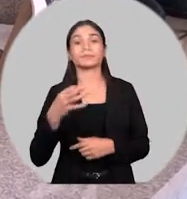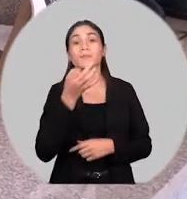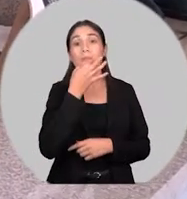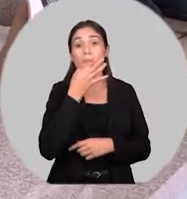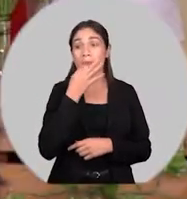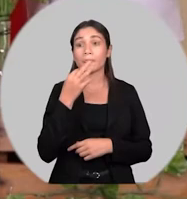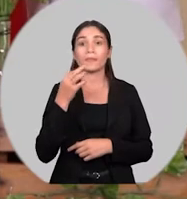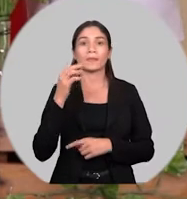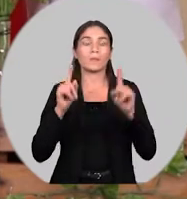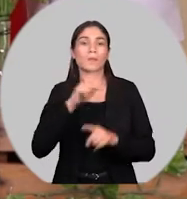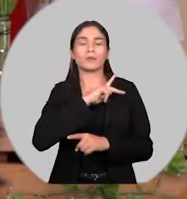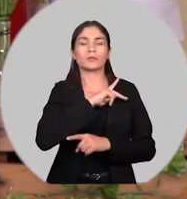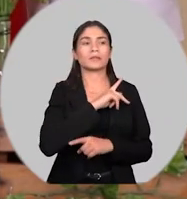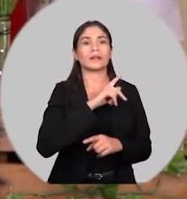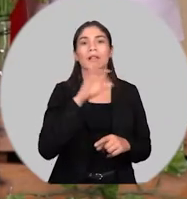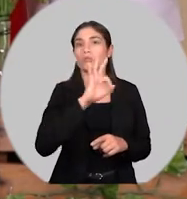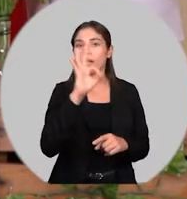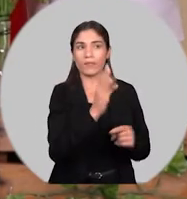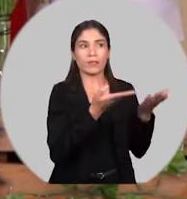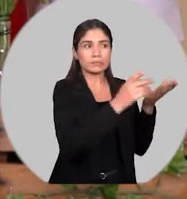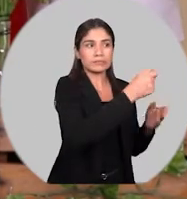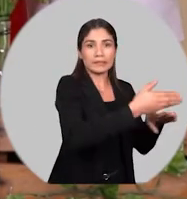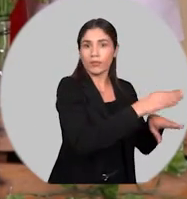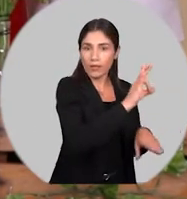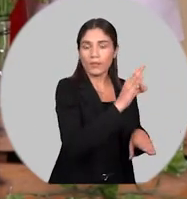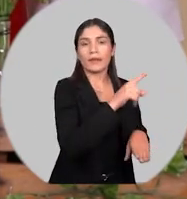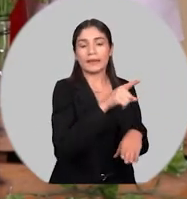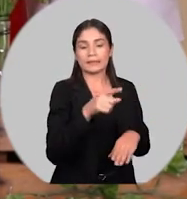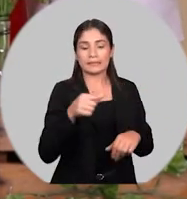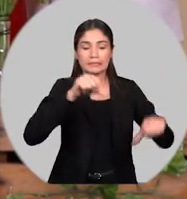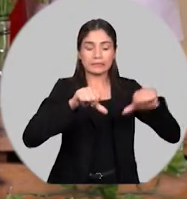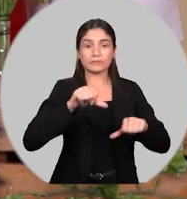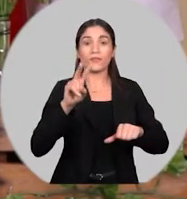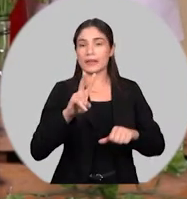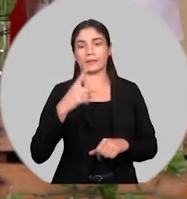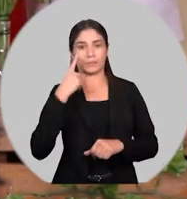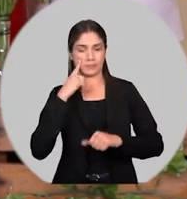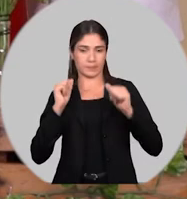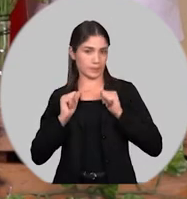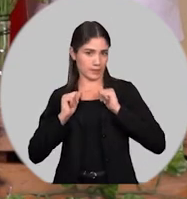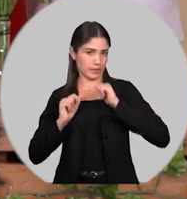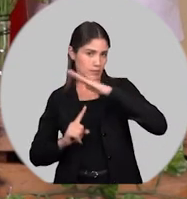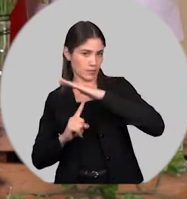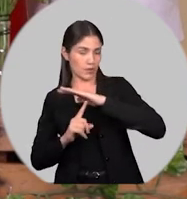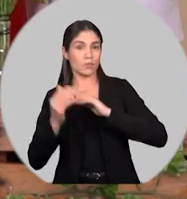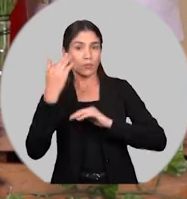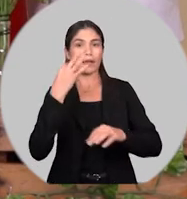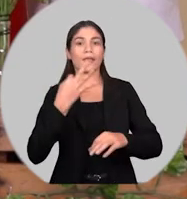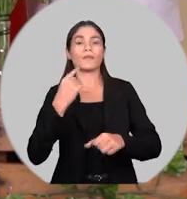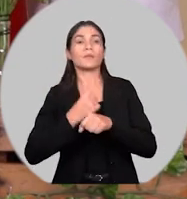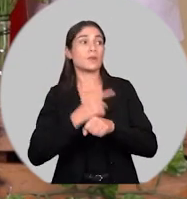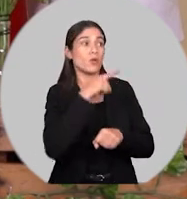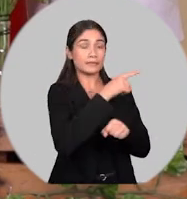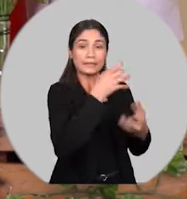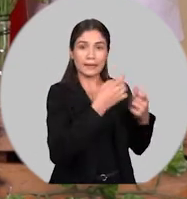no calentaron el horno, no le pongan el bicarbonato con el alcohol, porque esto es ya directamente para que vaya al horno, o si no, ya no va